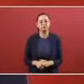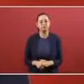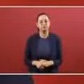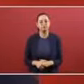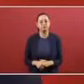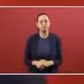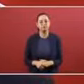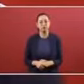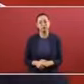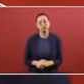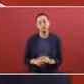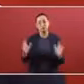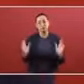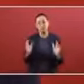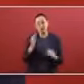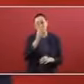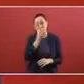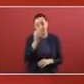Digo esto porque